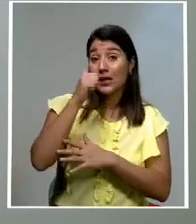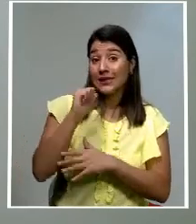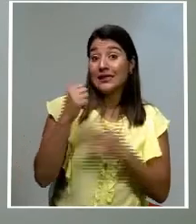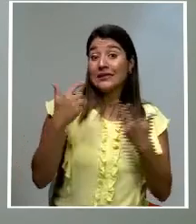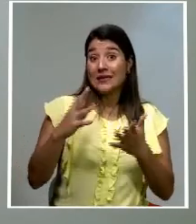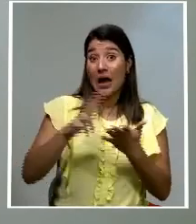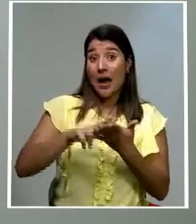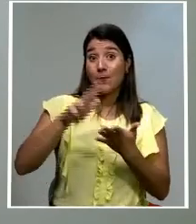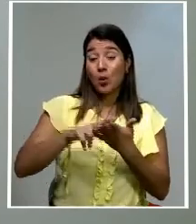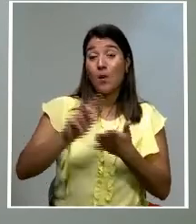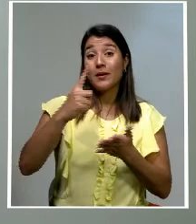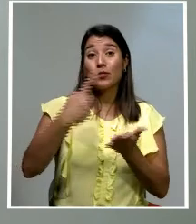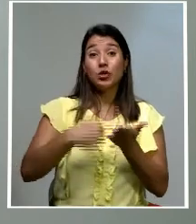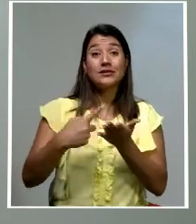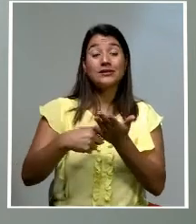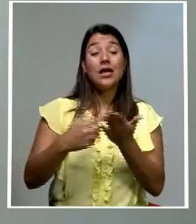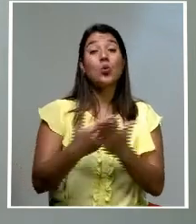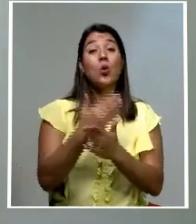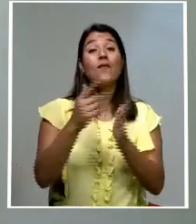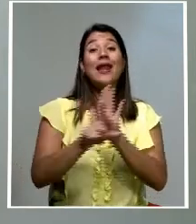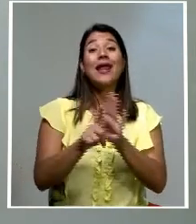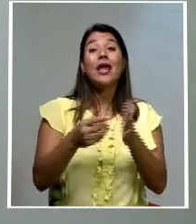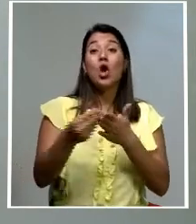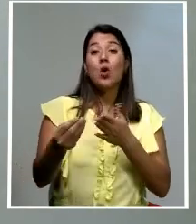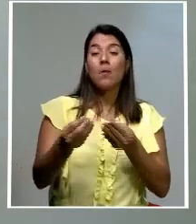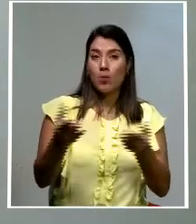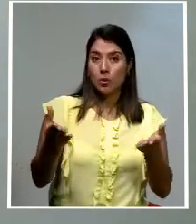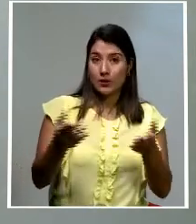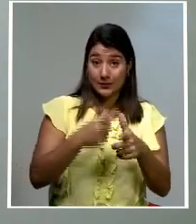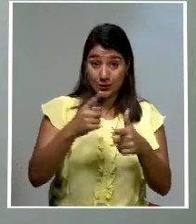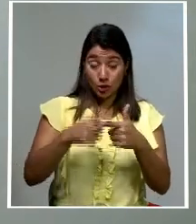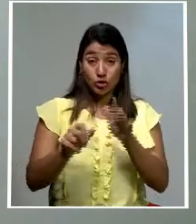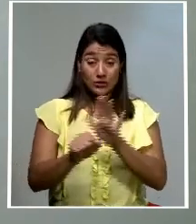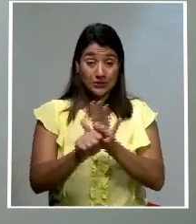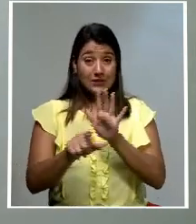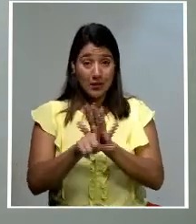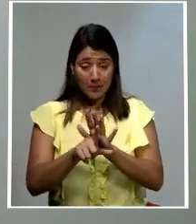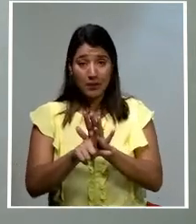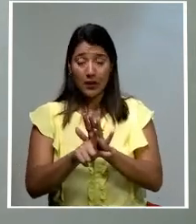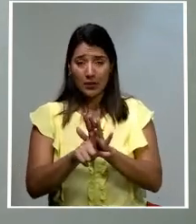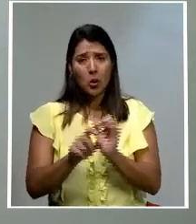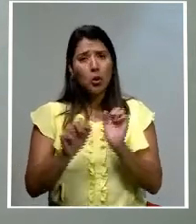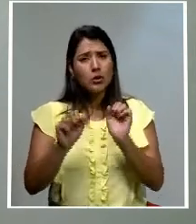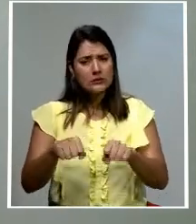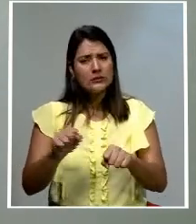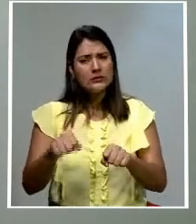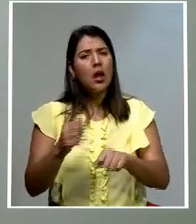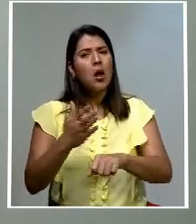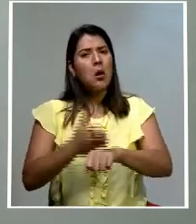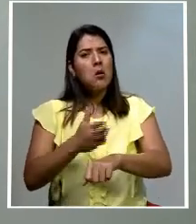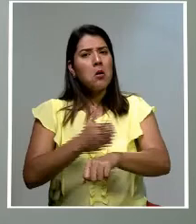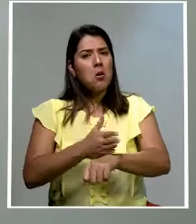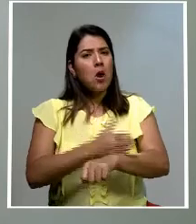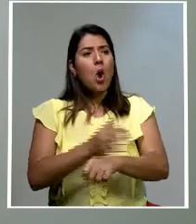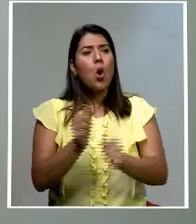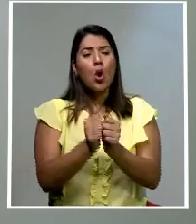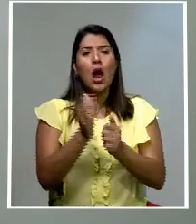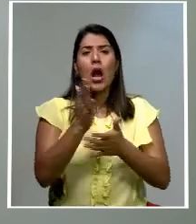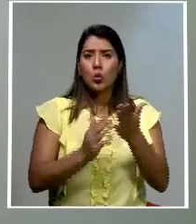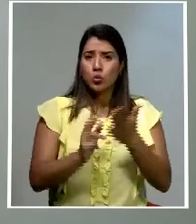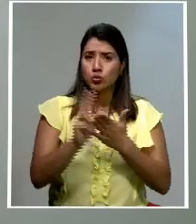aprobó en primer debate la nueva ley de compras públicas. Entonces, la Asamblea Legislativa, a pesar de todo, ha ido avanzando con alguna legislación que es de gran